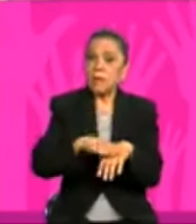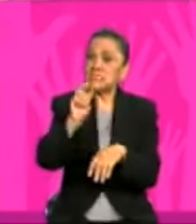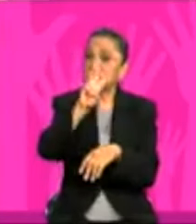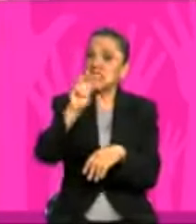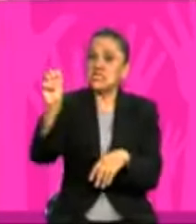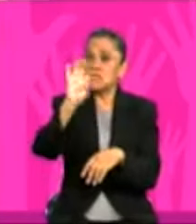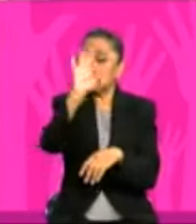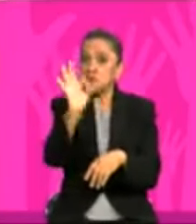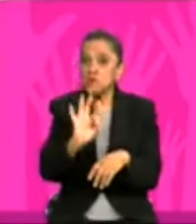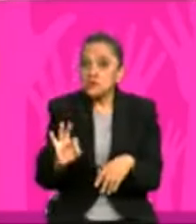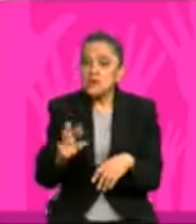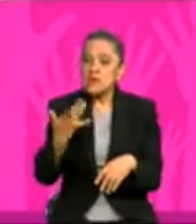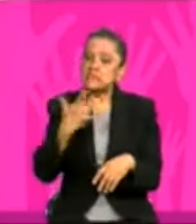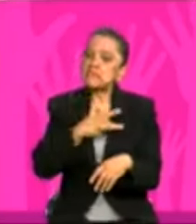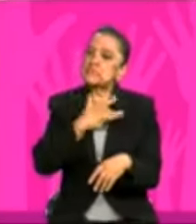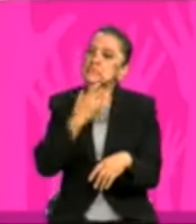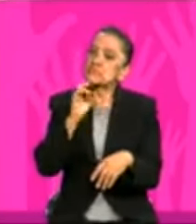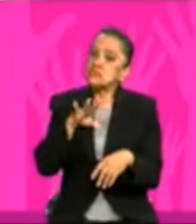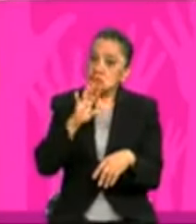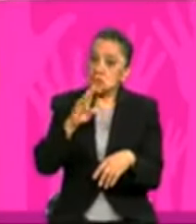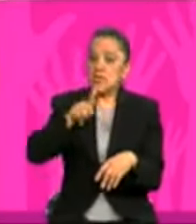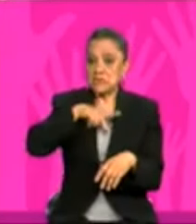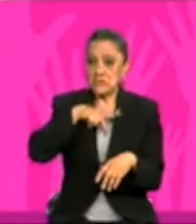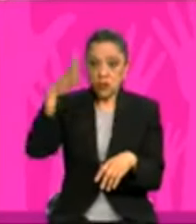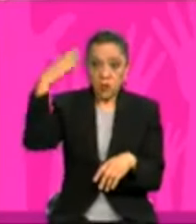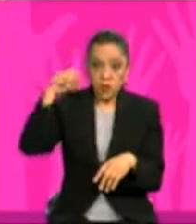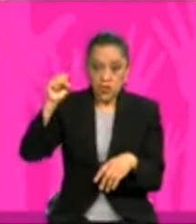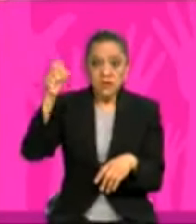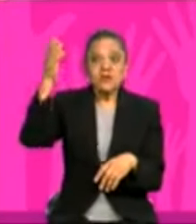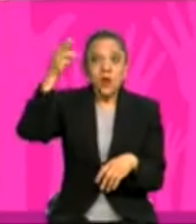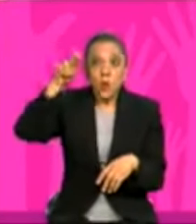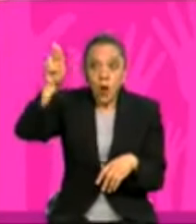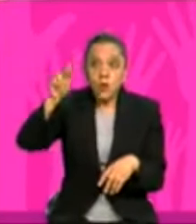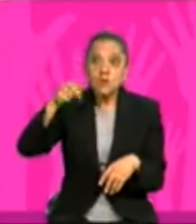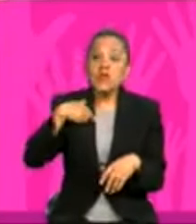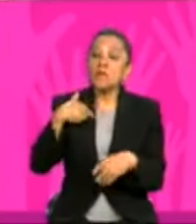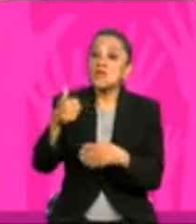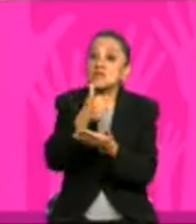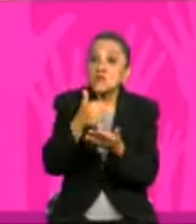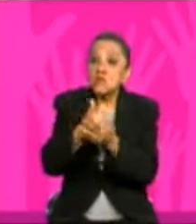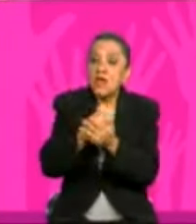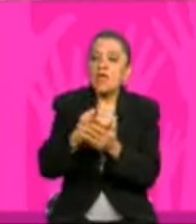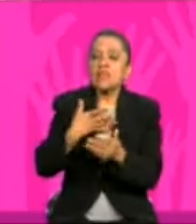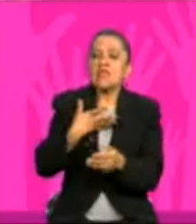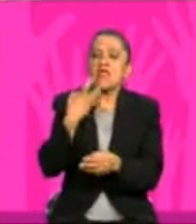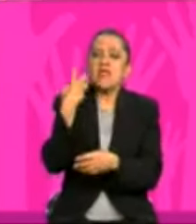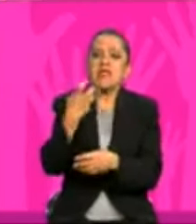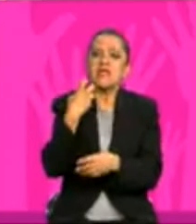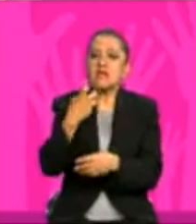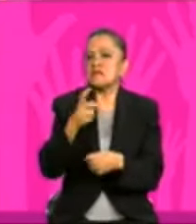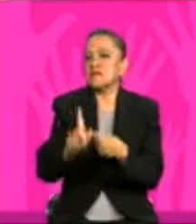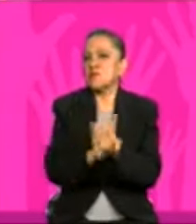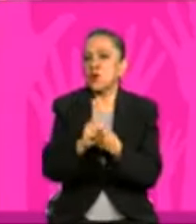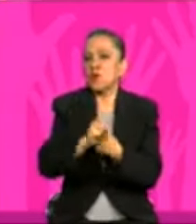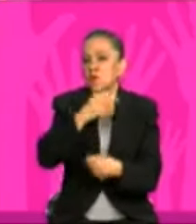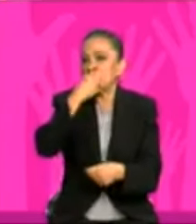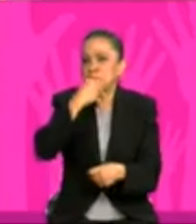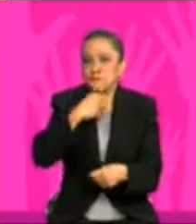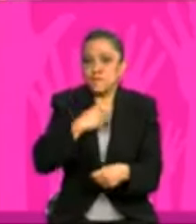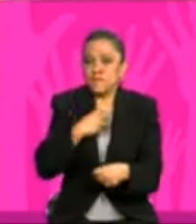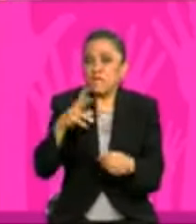duele como morelense, como cuautlense, que ahorita mi ciudad está justamente pasando por esa situación tan lamentable, donde nos